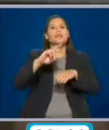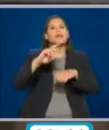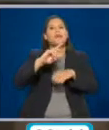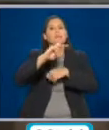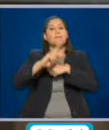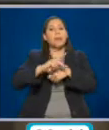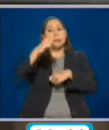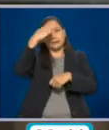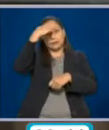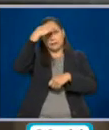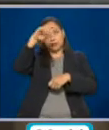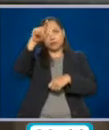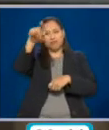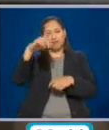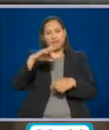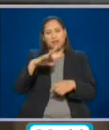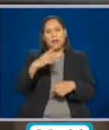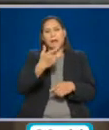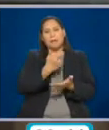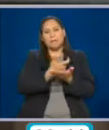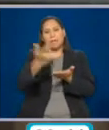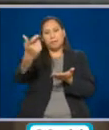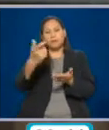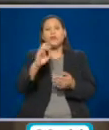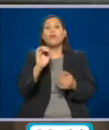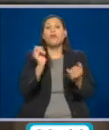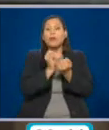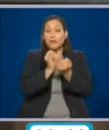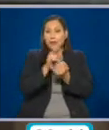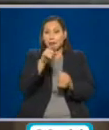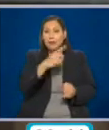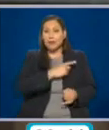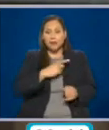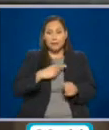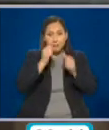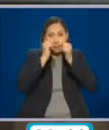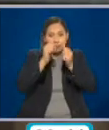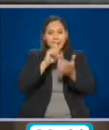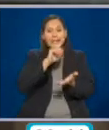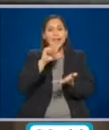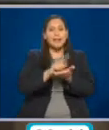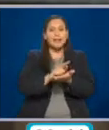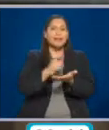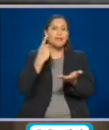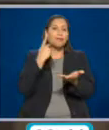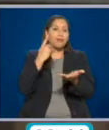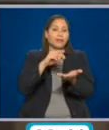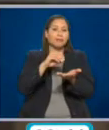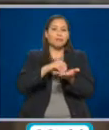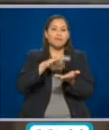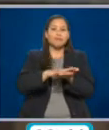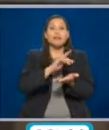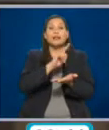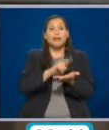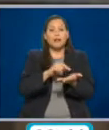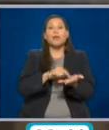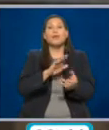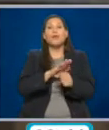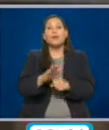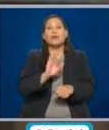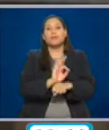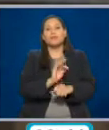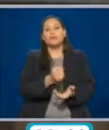su mayoría y sobre todo también hay que tomar en cuenta la legislación que aplica. Entonces, ha habido algunos casos